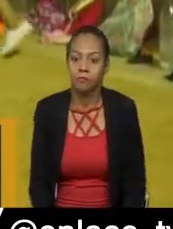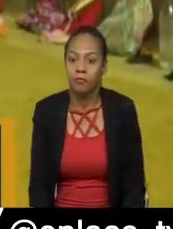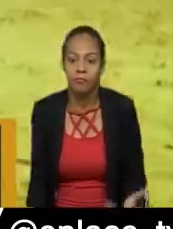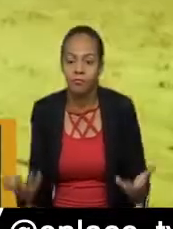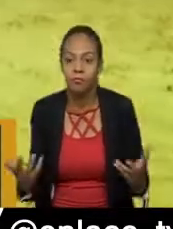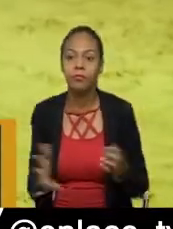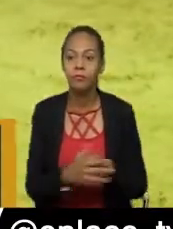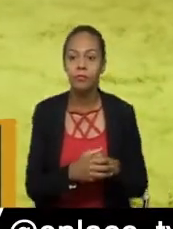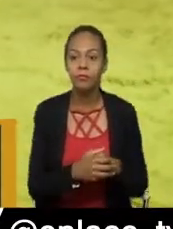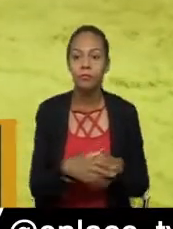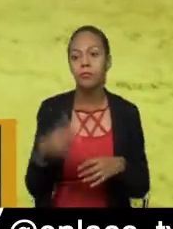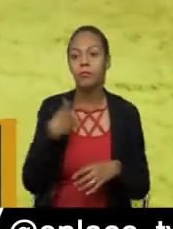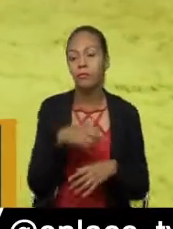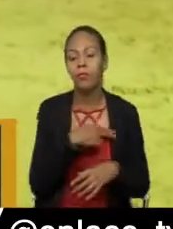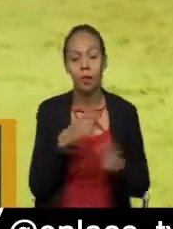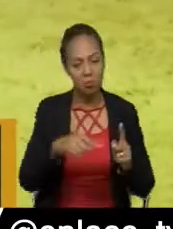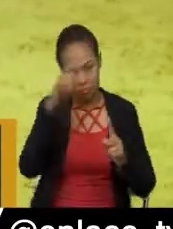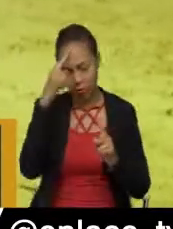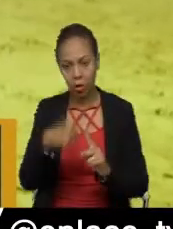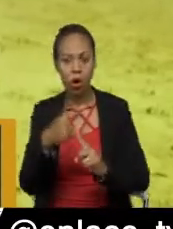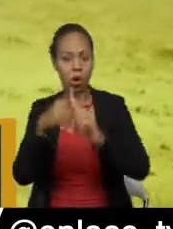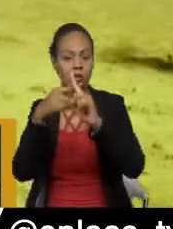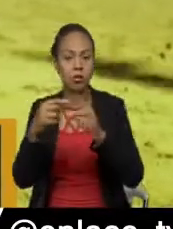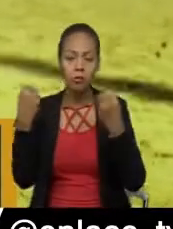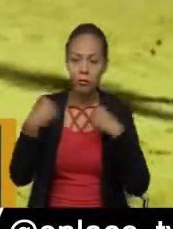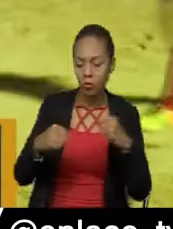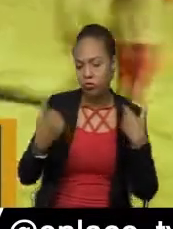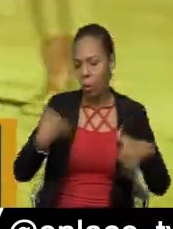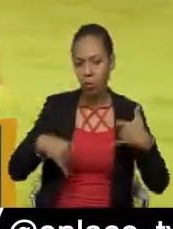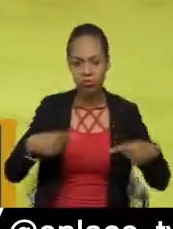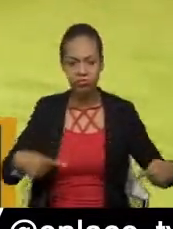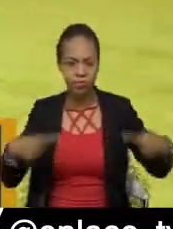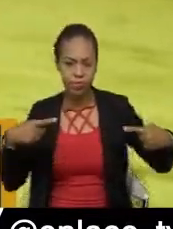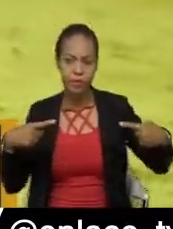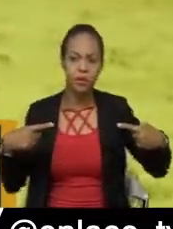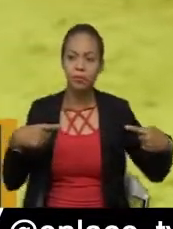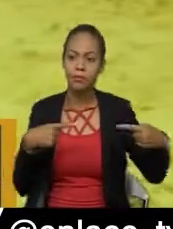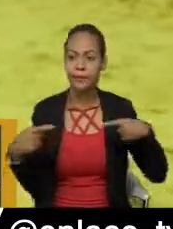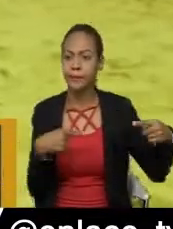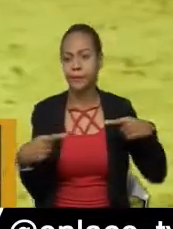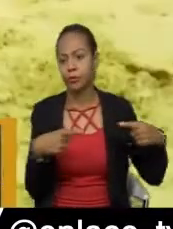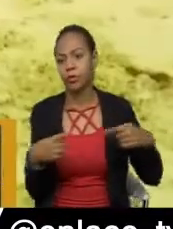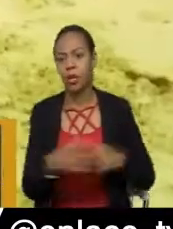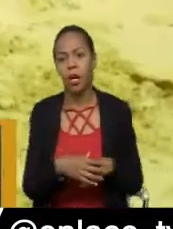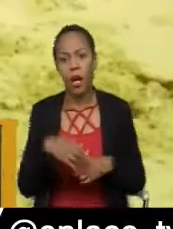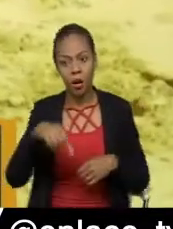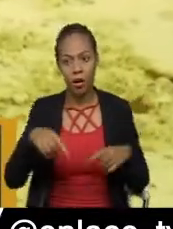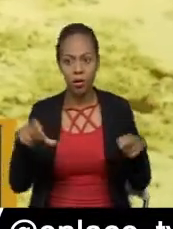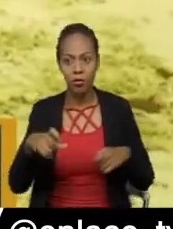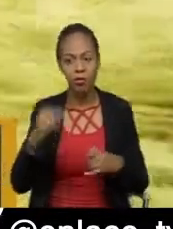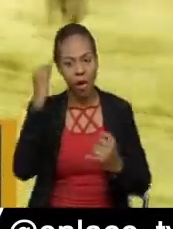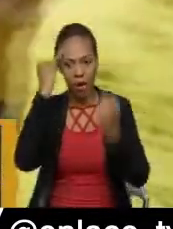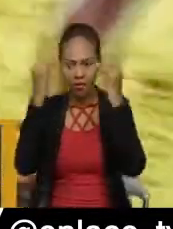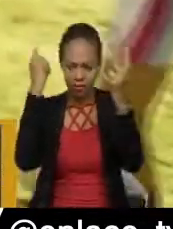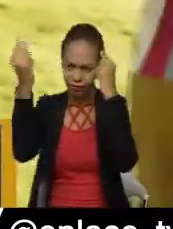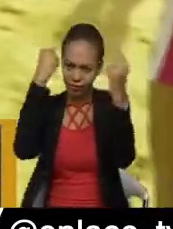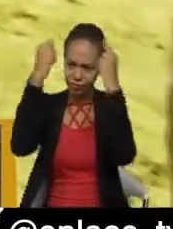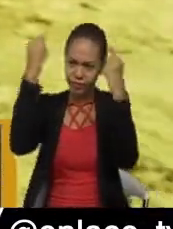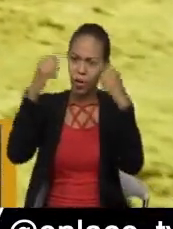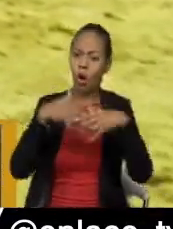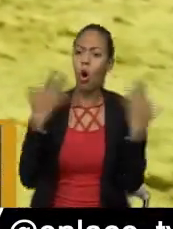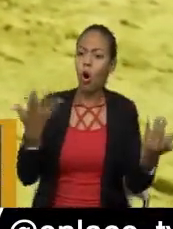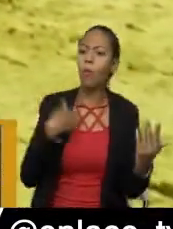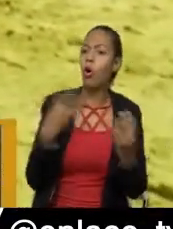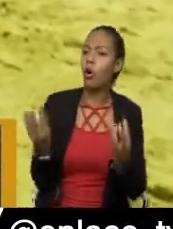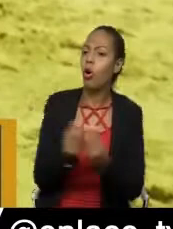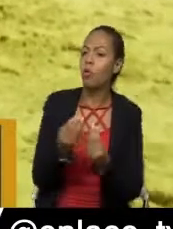Nosotros también hemos sido muy positivas en el juego, tenemos muchas estrategias para acá en la cancha, para salir adelante y sacar adelante a nuestro equipo